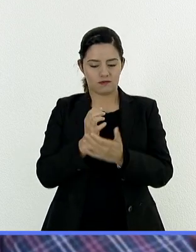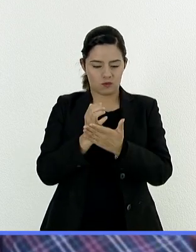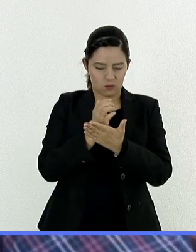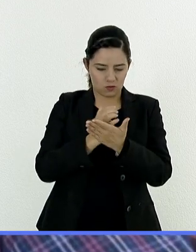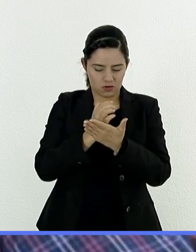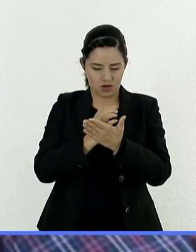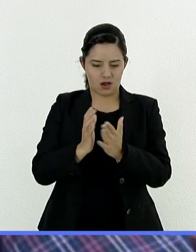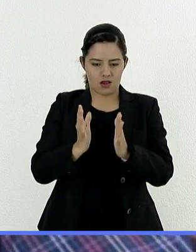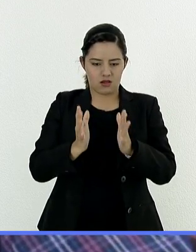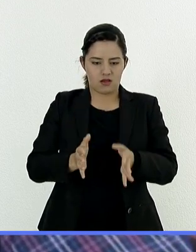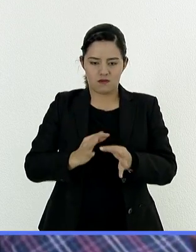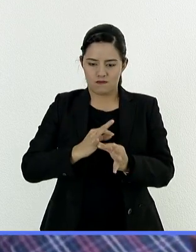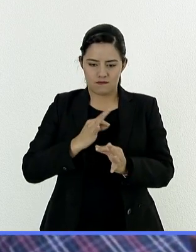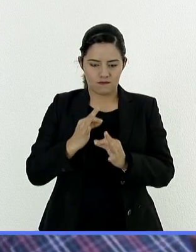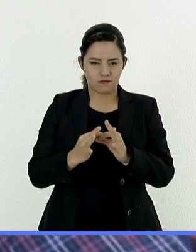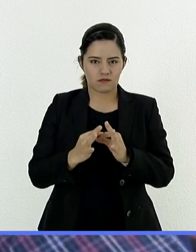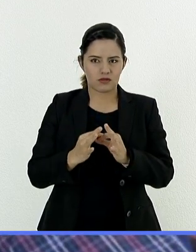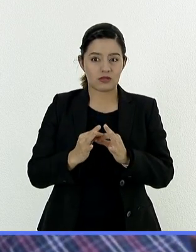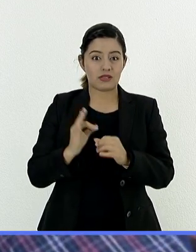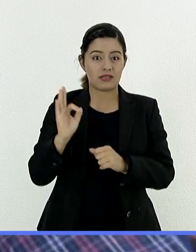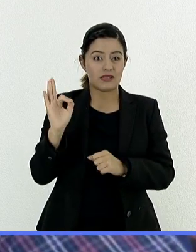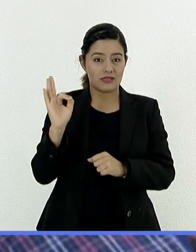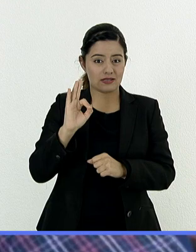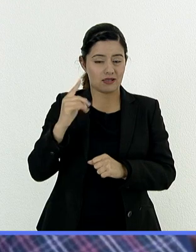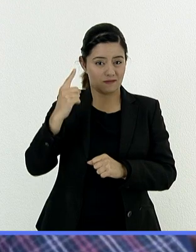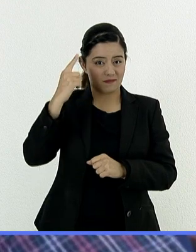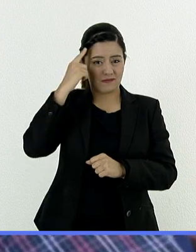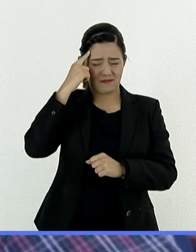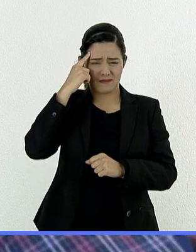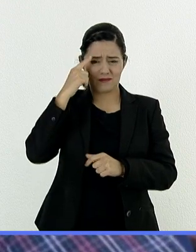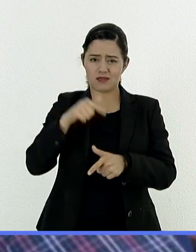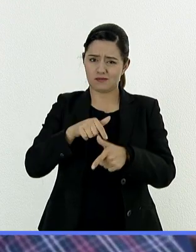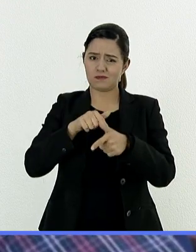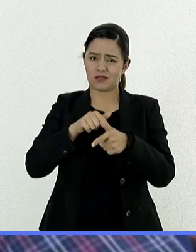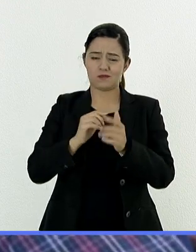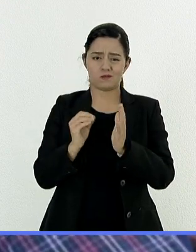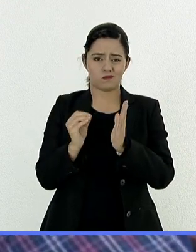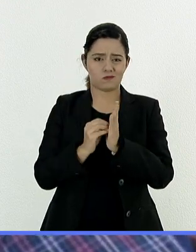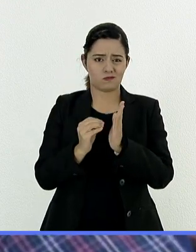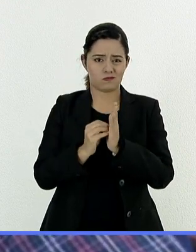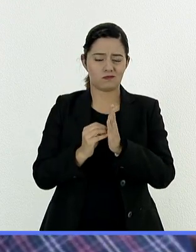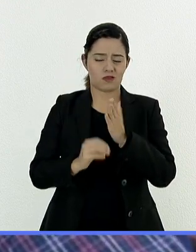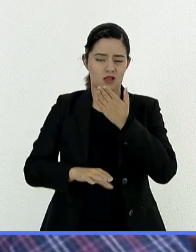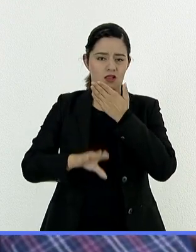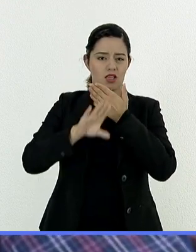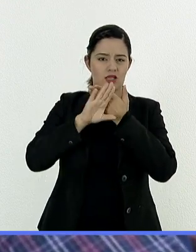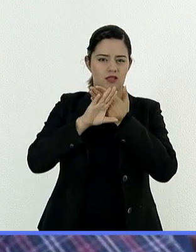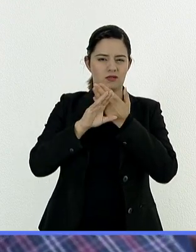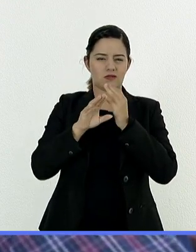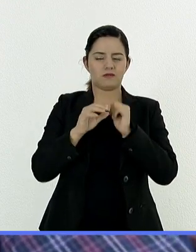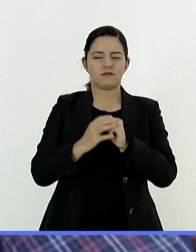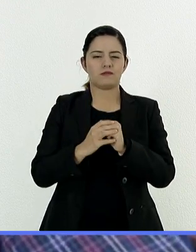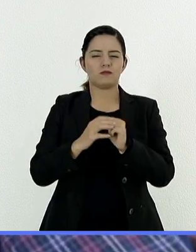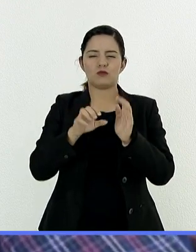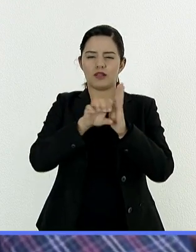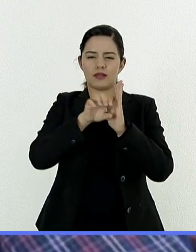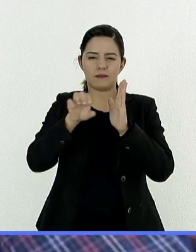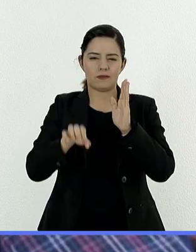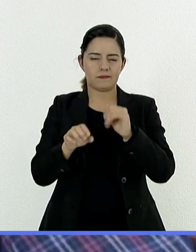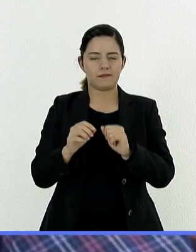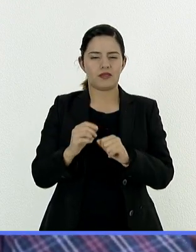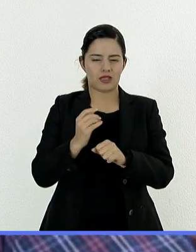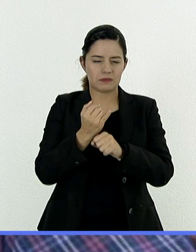el resultado de una inflamación exagerada en este estudio lo que se hizo fue comparar muestras de